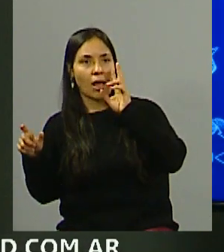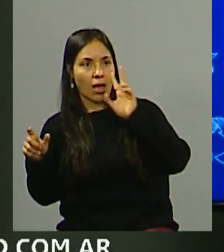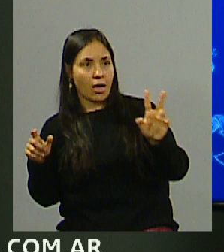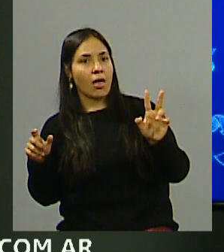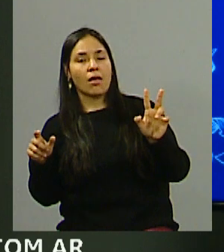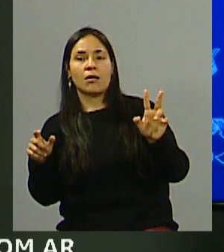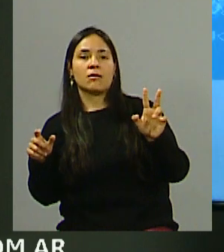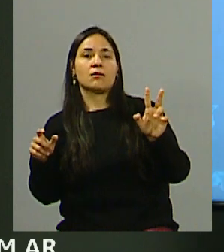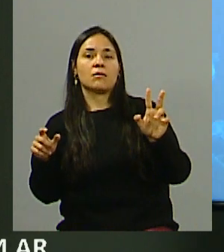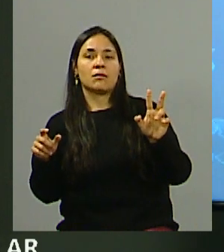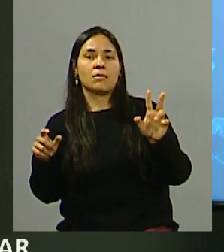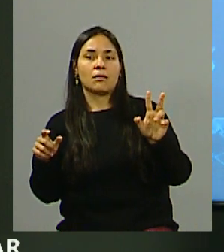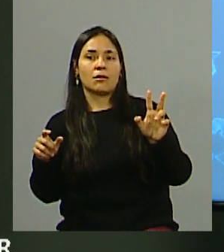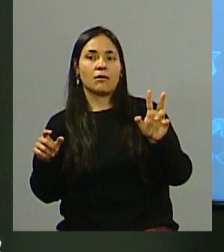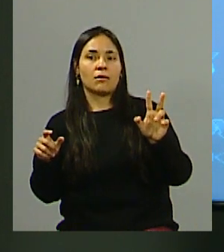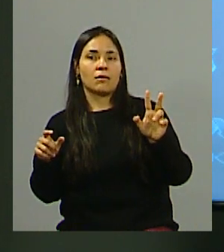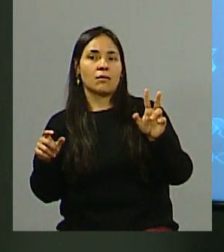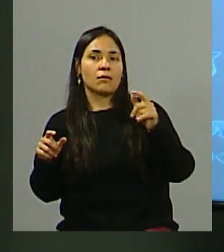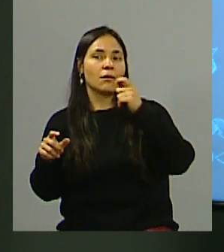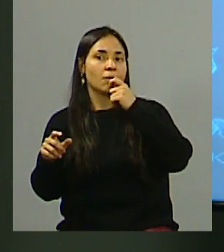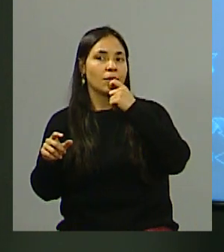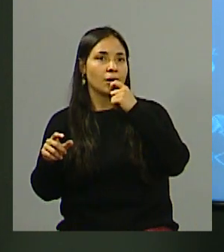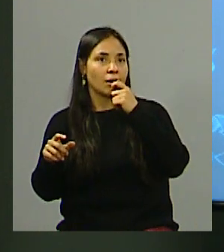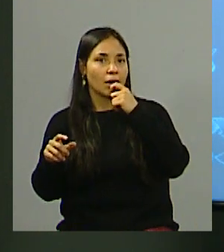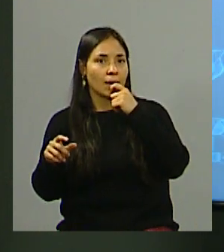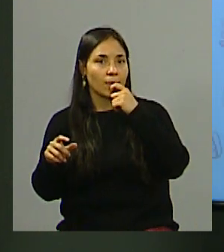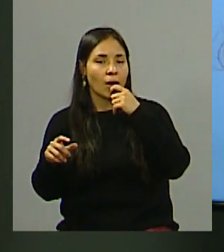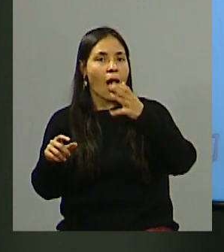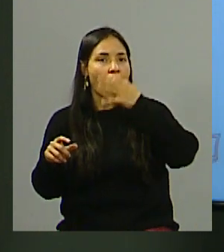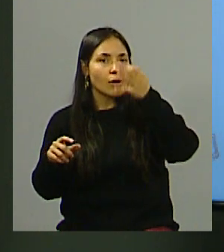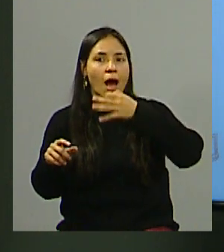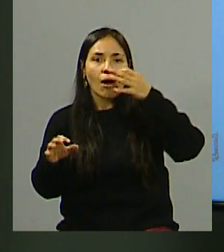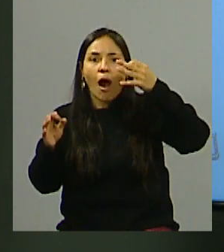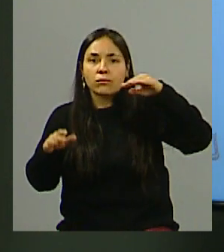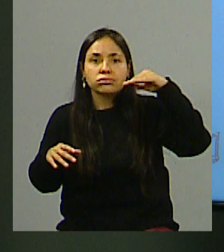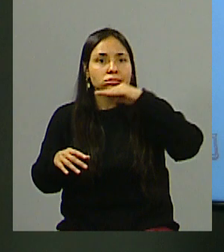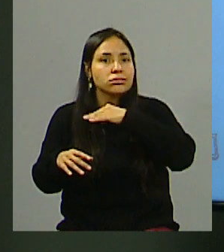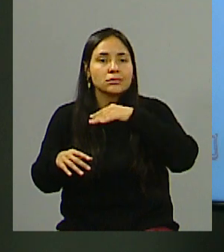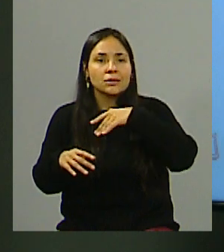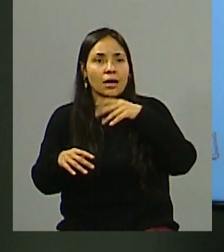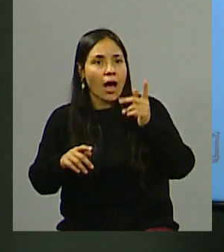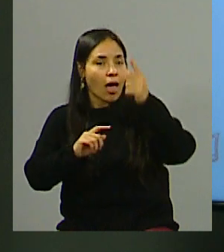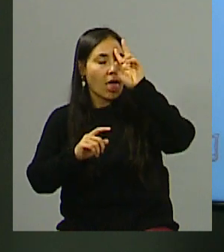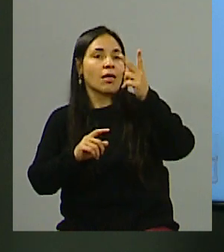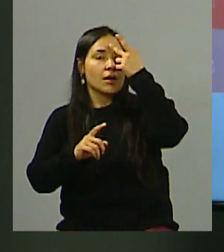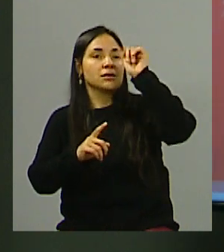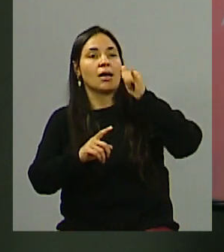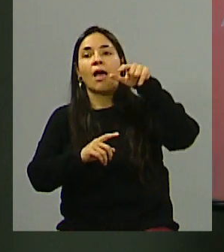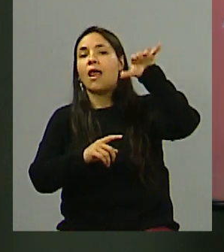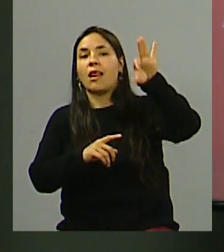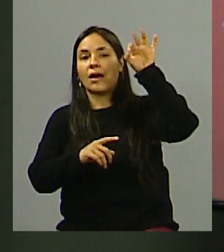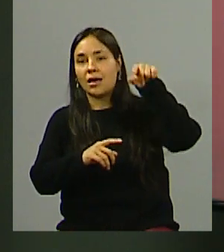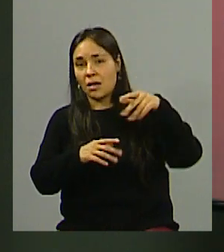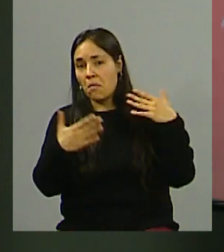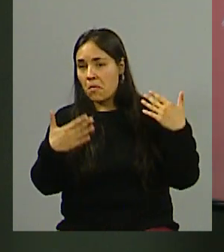por este outsider o alguien que no tenía casi posibilidades según las encuestas. Es decir que, bueno, por lo menos a veces puede ser